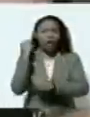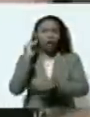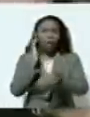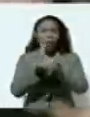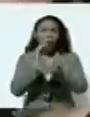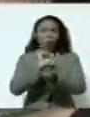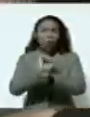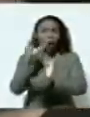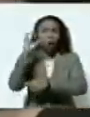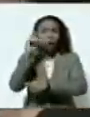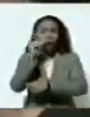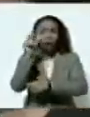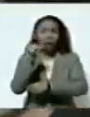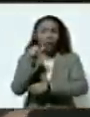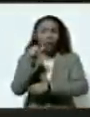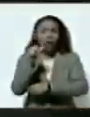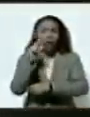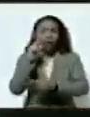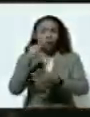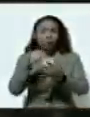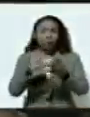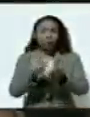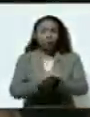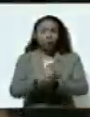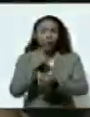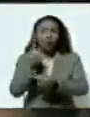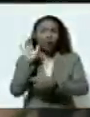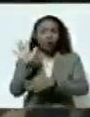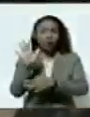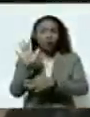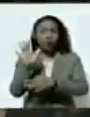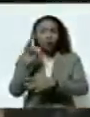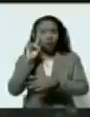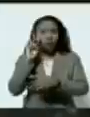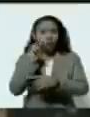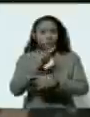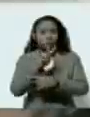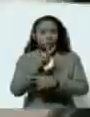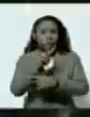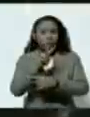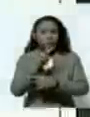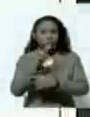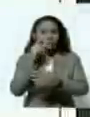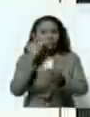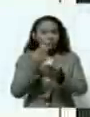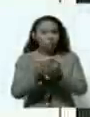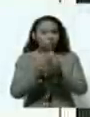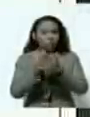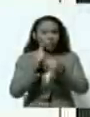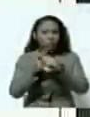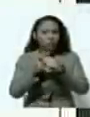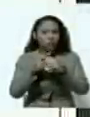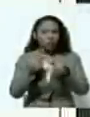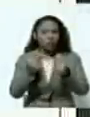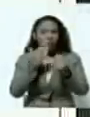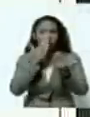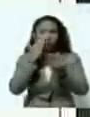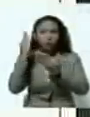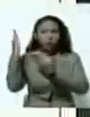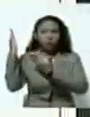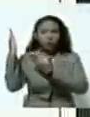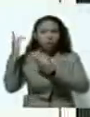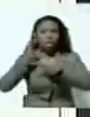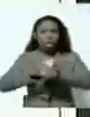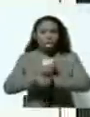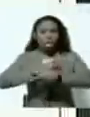en Colombia de un ciudadano llamado Bayo Garofalo. Así, porque se nota la premura, se nota además el